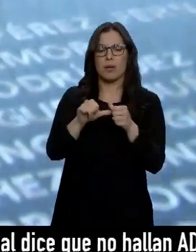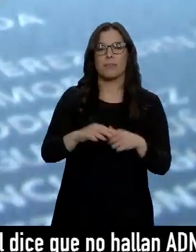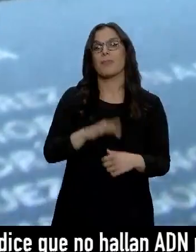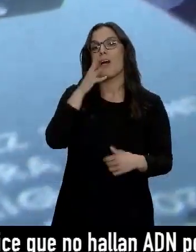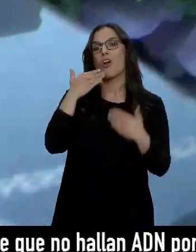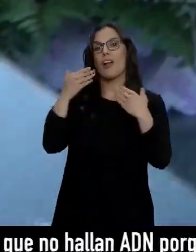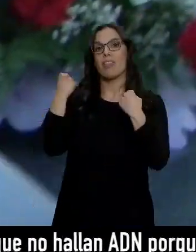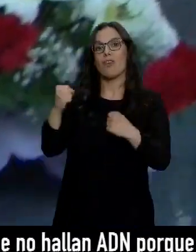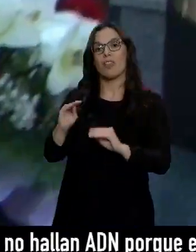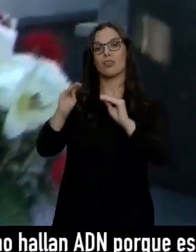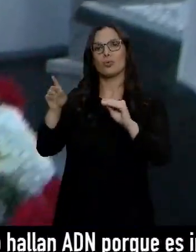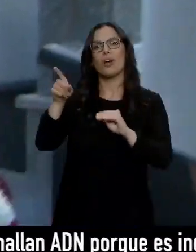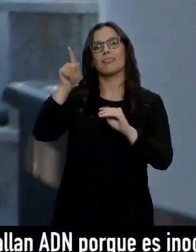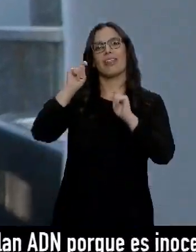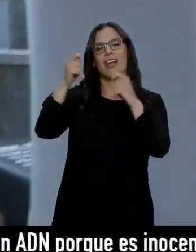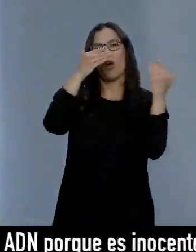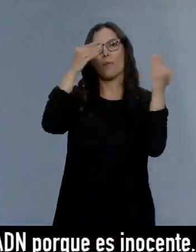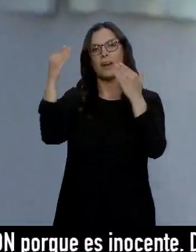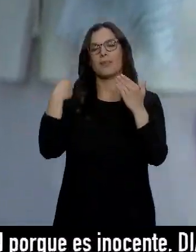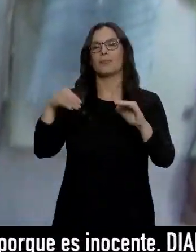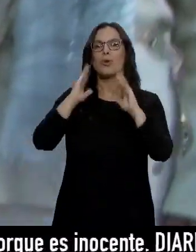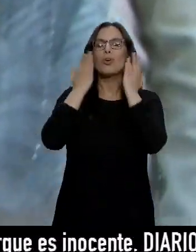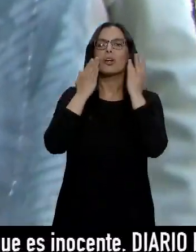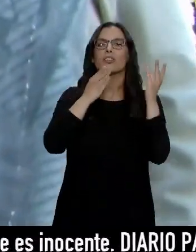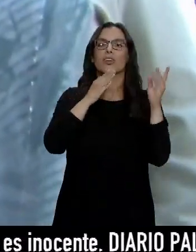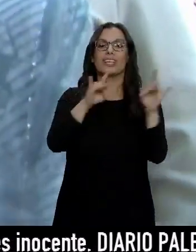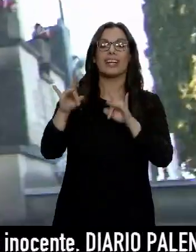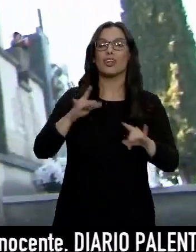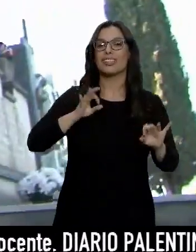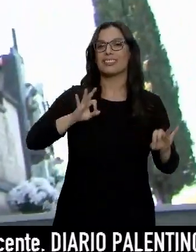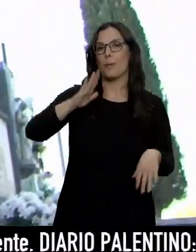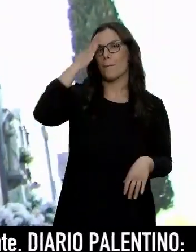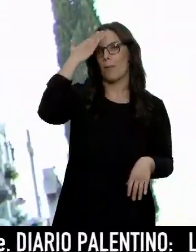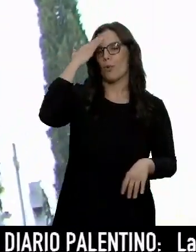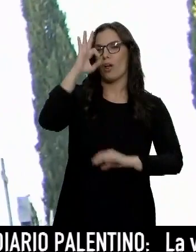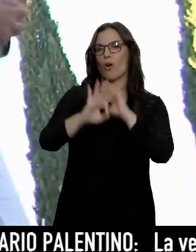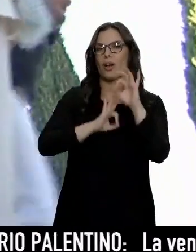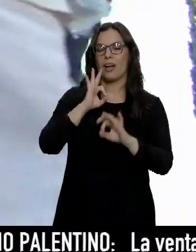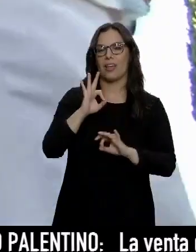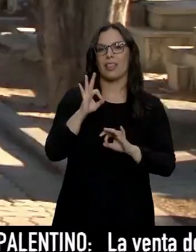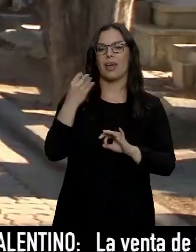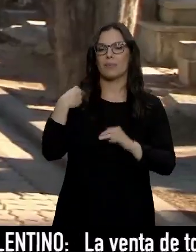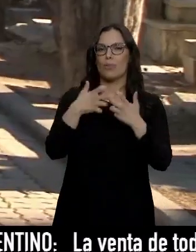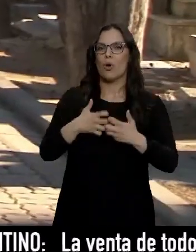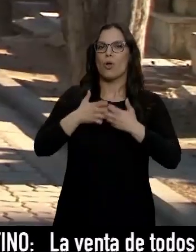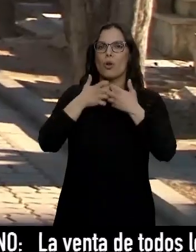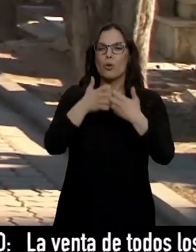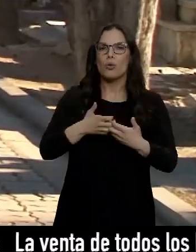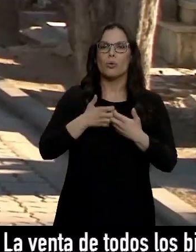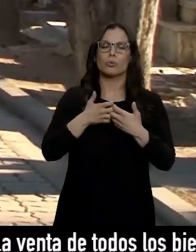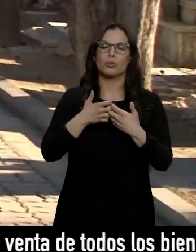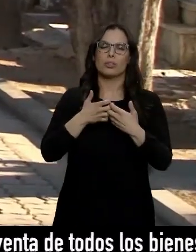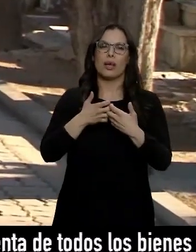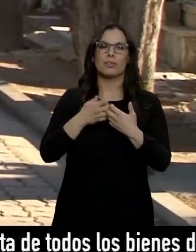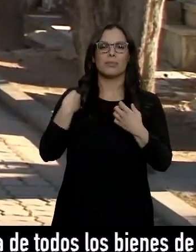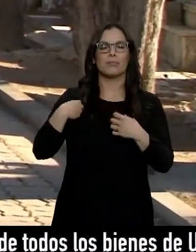esa fuerza será una de las homenajeadas en el Congreso Territorios de la Memoria, que se va a centrar en las luchas y